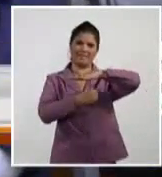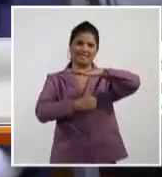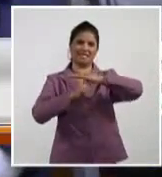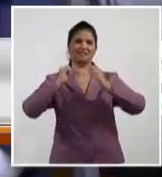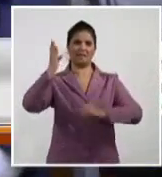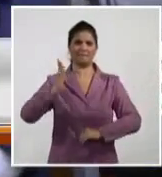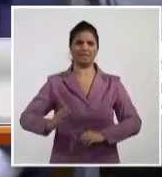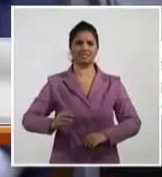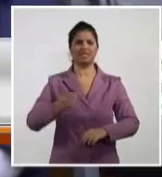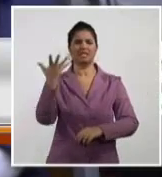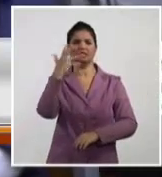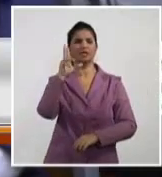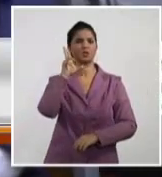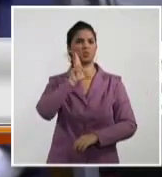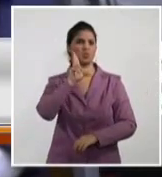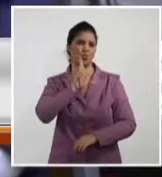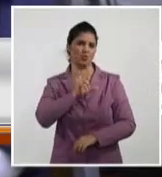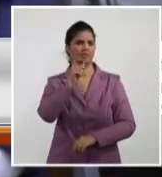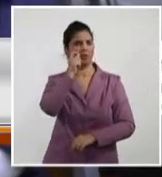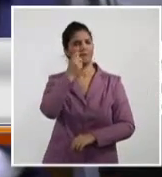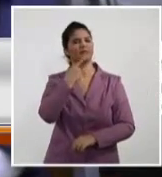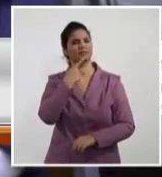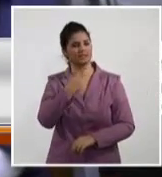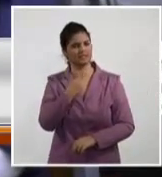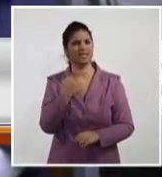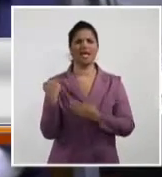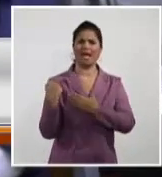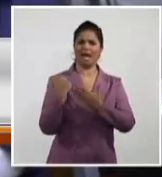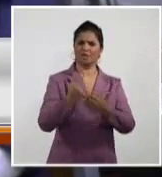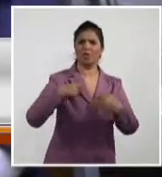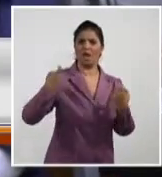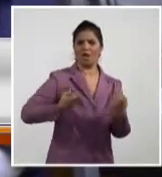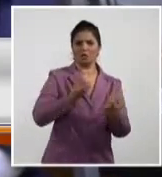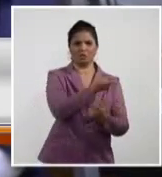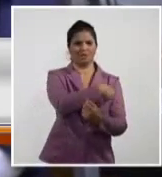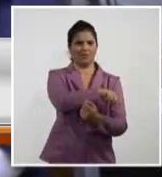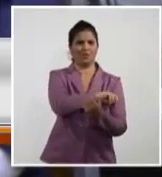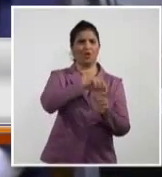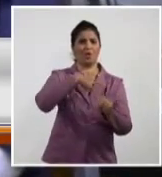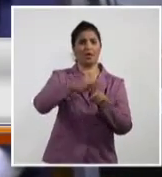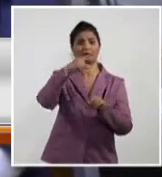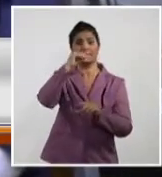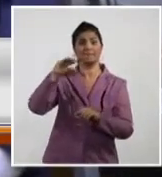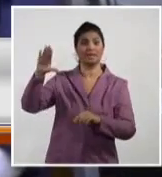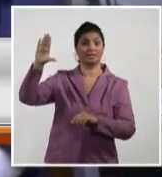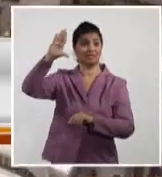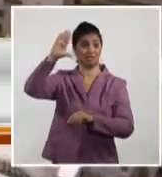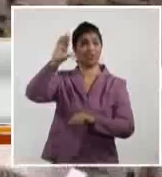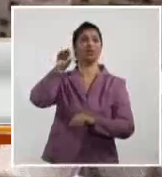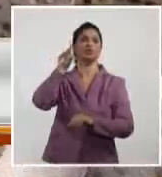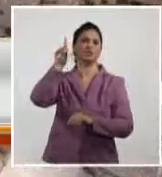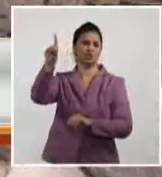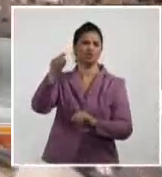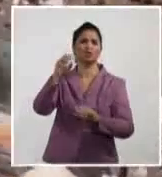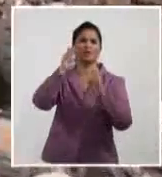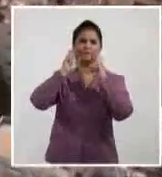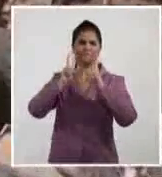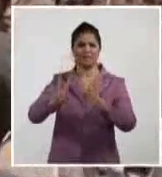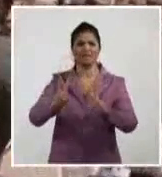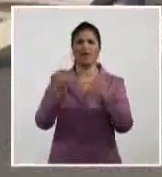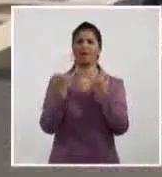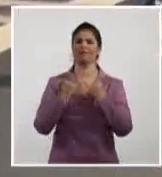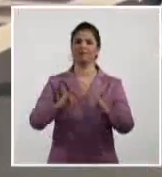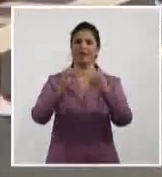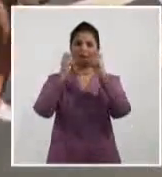Con la fuerza del pueblo y la bendición de Dios, reconstruiremos este país. ¡Viva la democracia! ¡Viva el pueblo brasileño! No sin